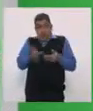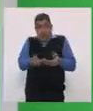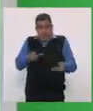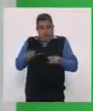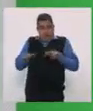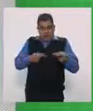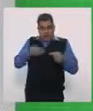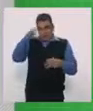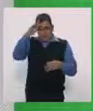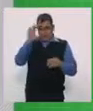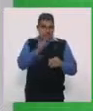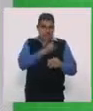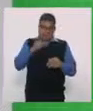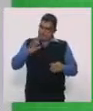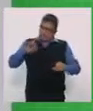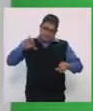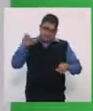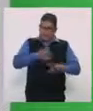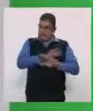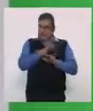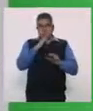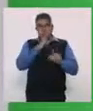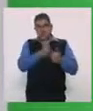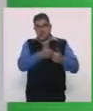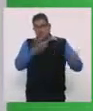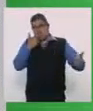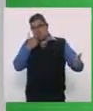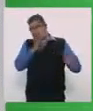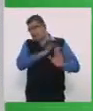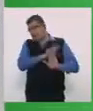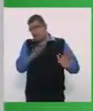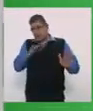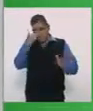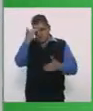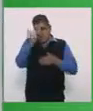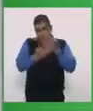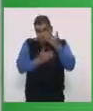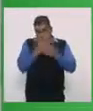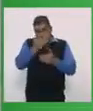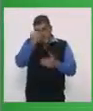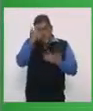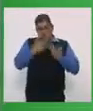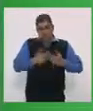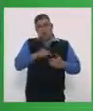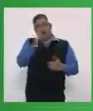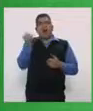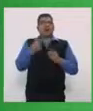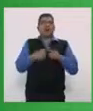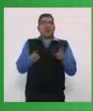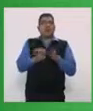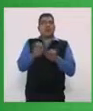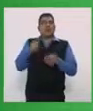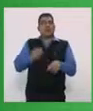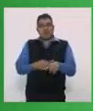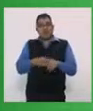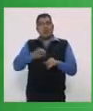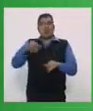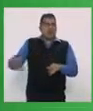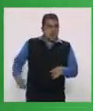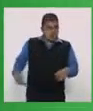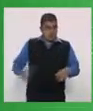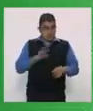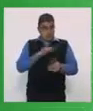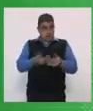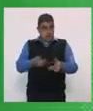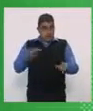preparándote porque sabes que tiene que venir, porque es lo mejor y tienes un proceso. Pero hay otras, como las enfermedades y los accidentes, que no los puedes